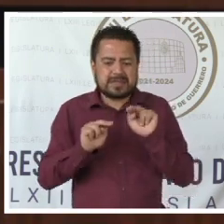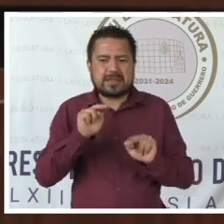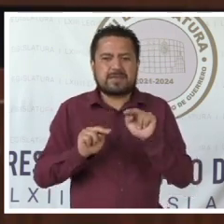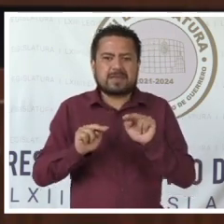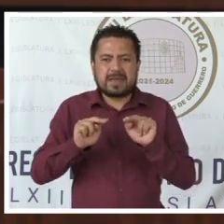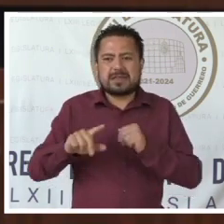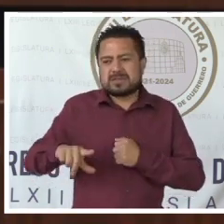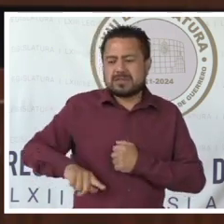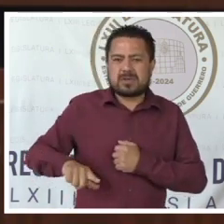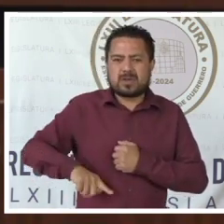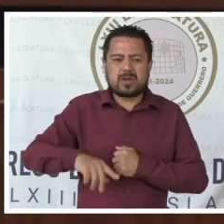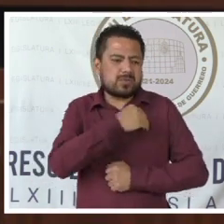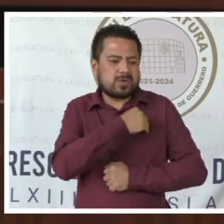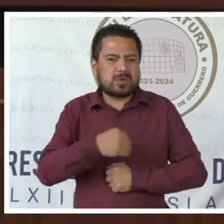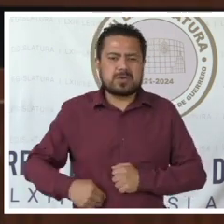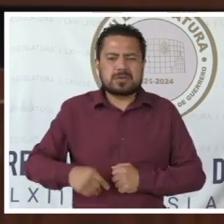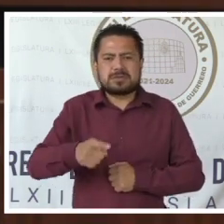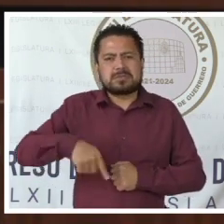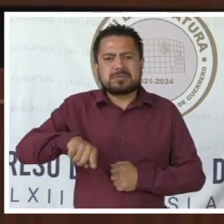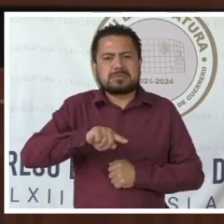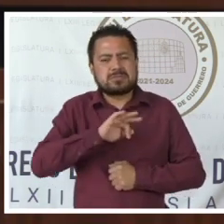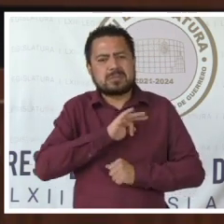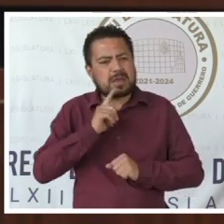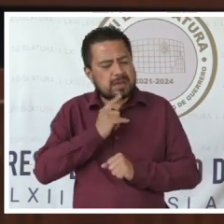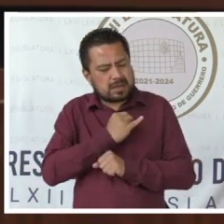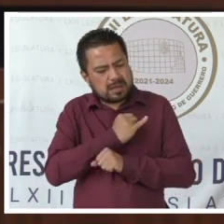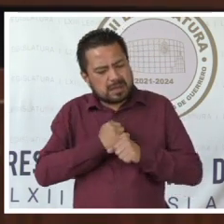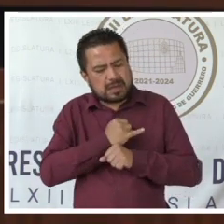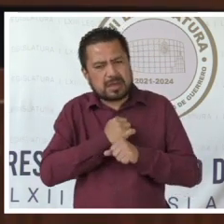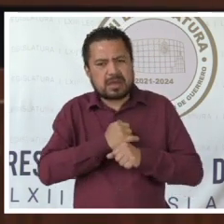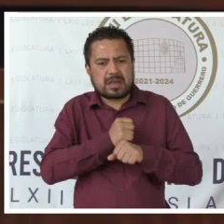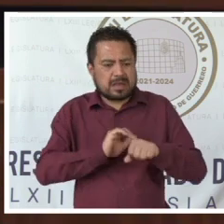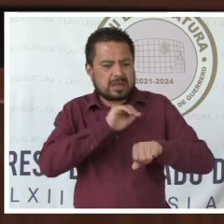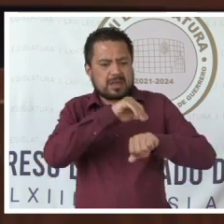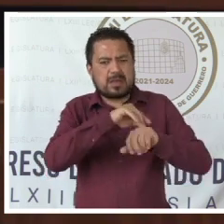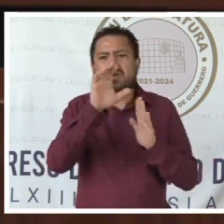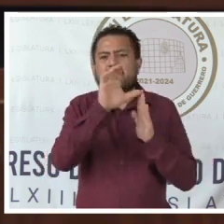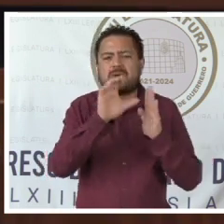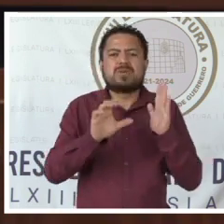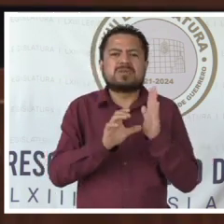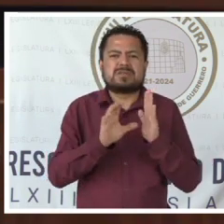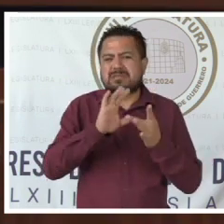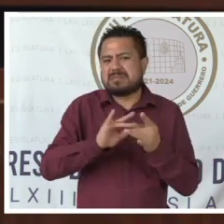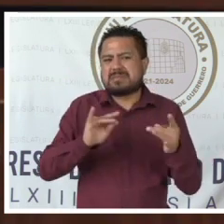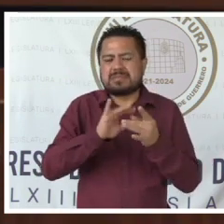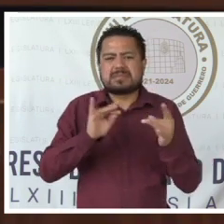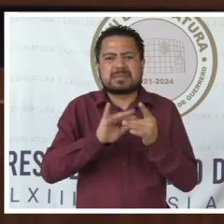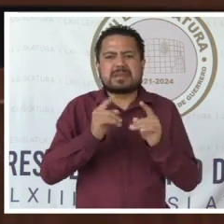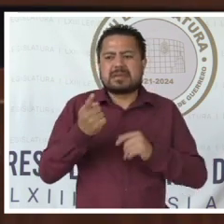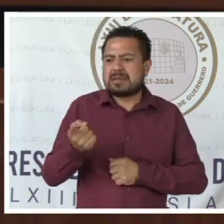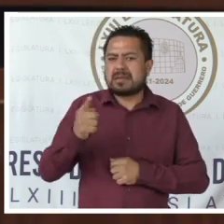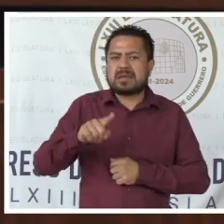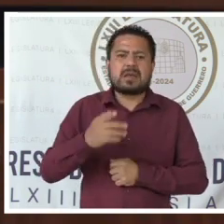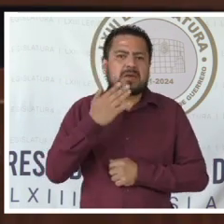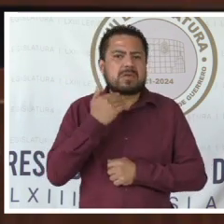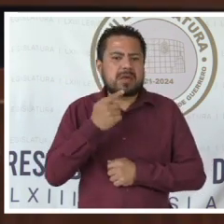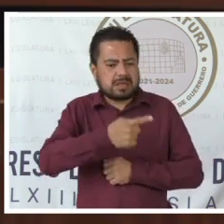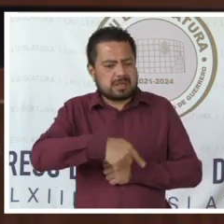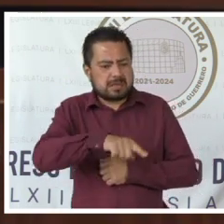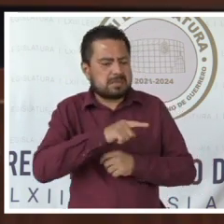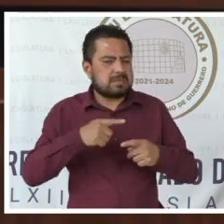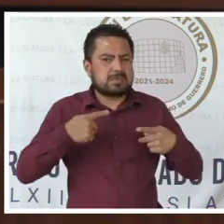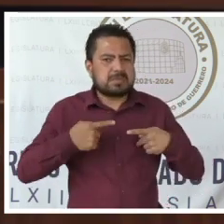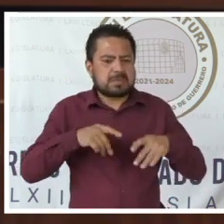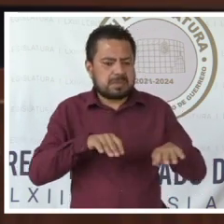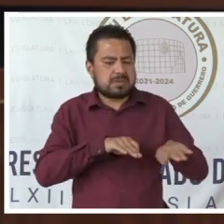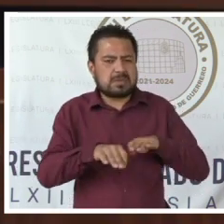los municipios en el Estado observen y cumplan la disposición constitucional que mandata que ningún trabajador puede